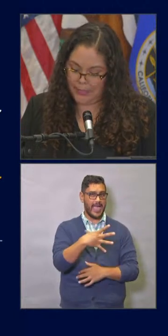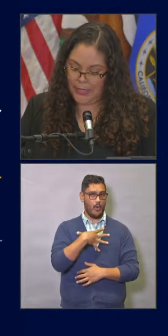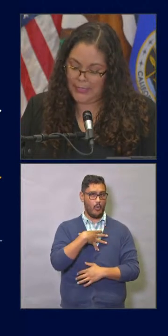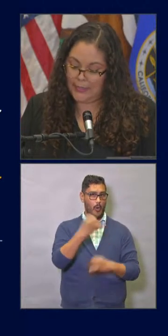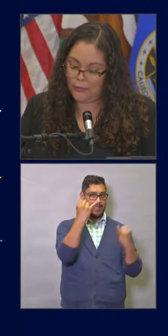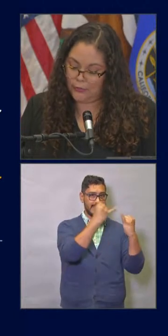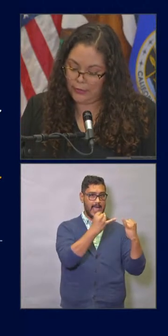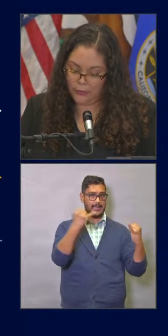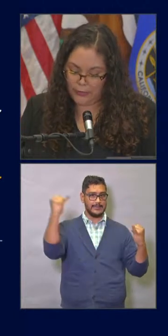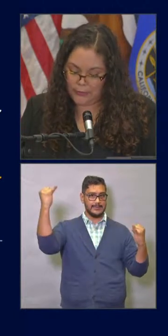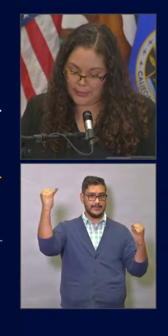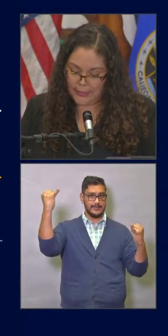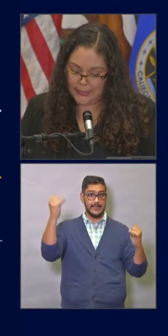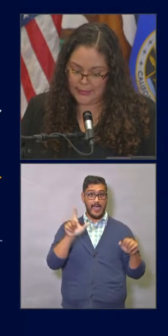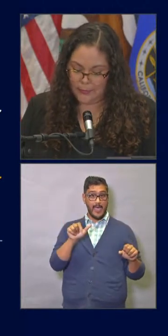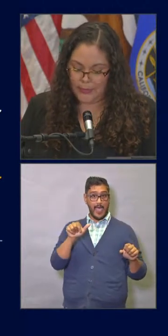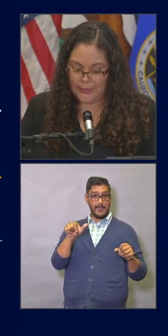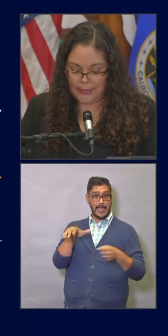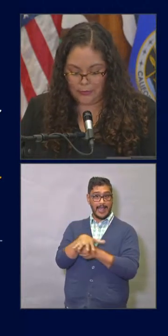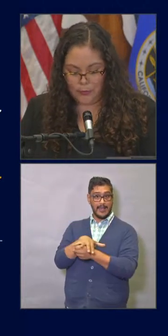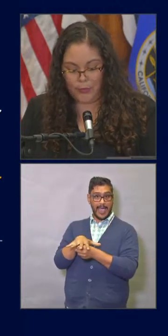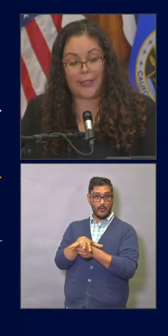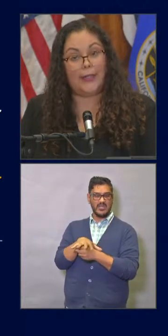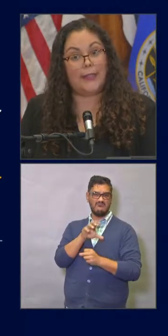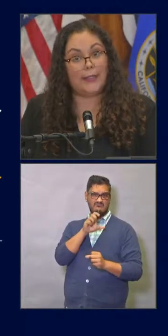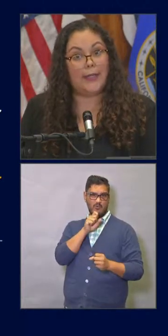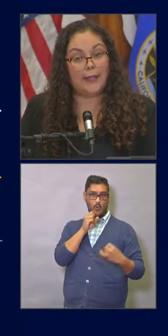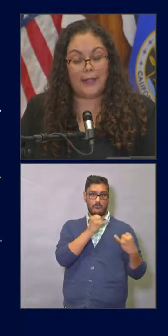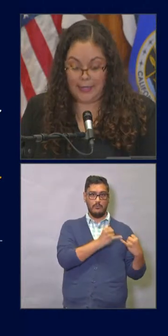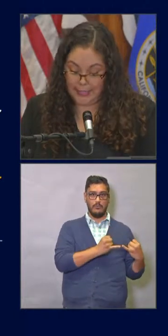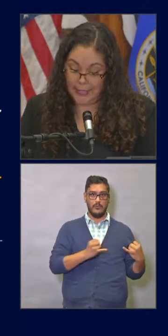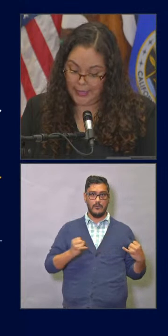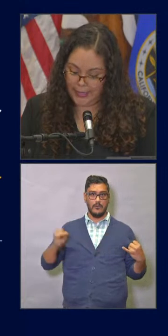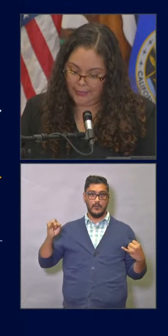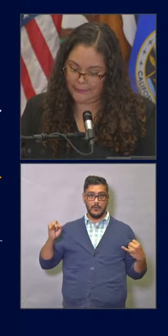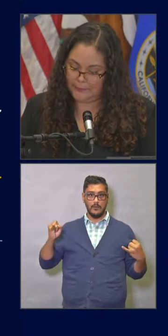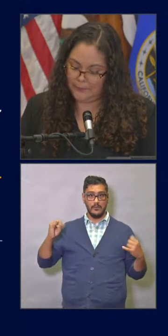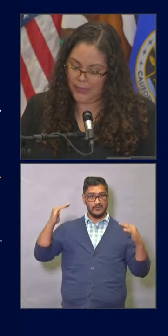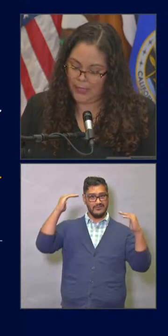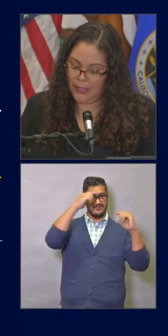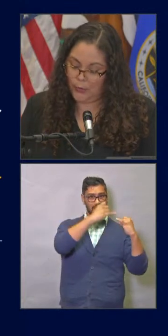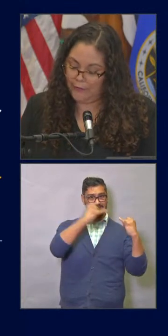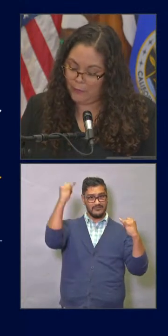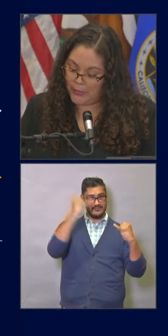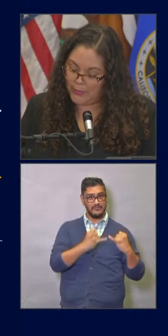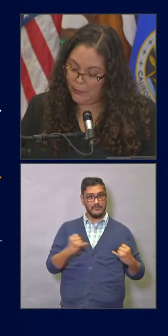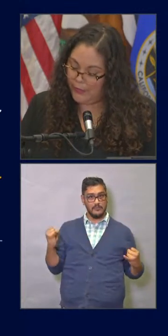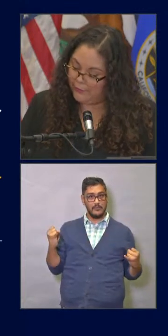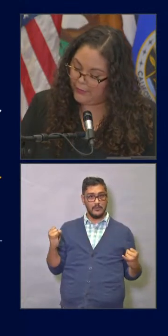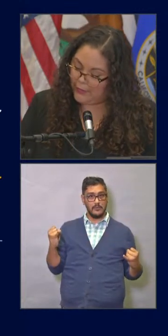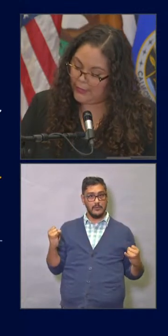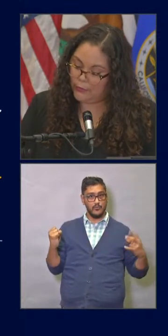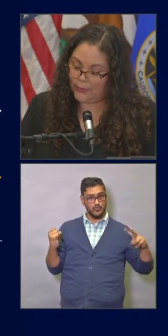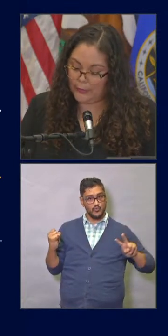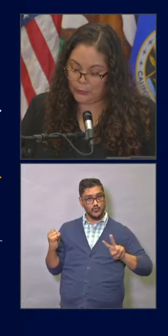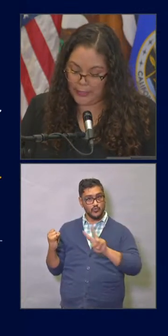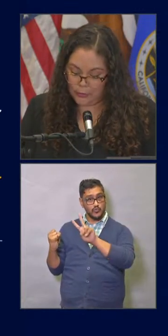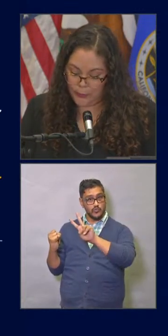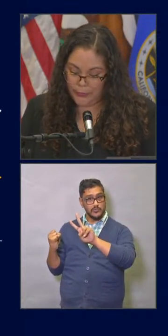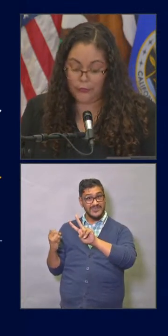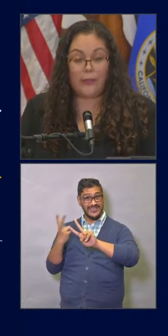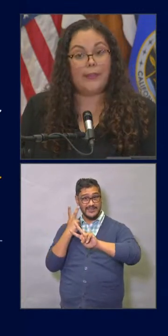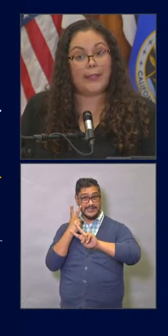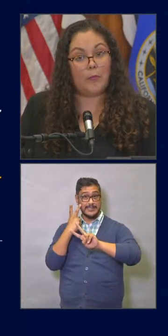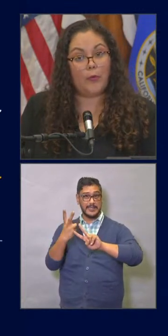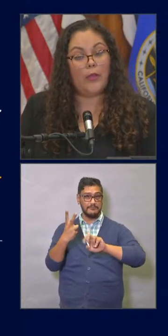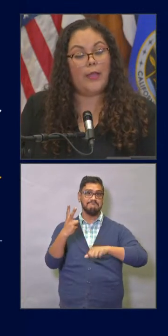blanca, y el condado de Los Ángeles, representados por la línea anaranjada. Nuevamente puede ver que durante un